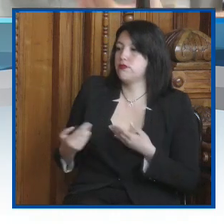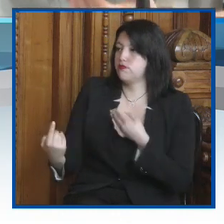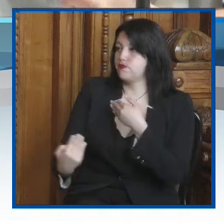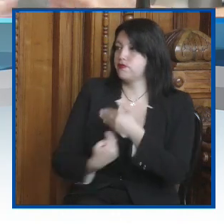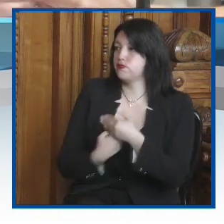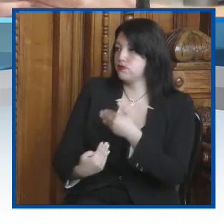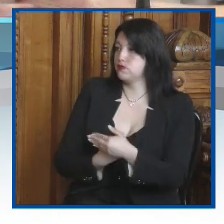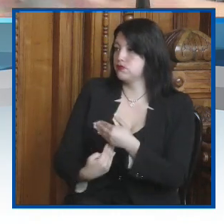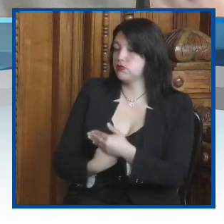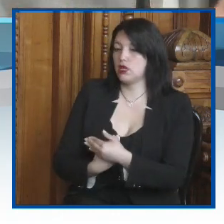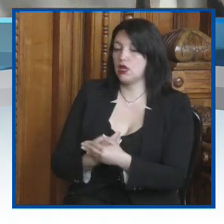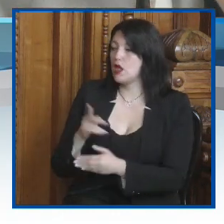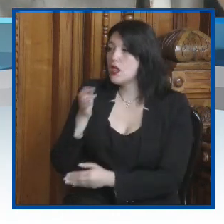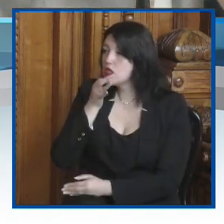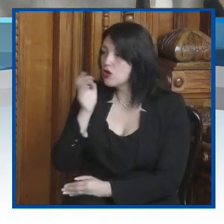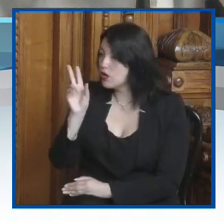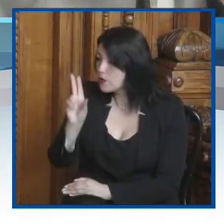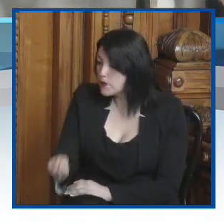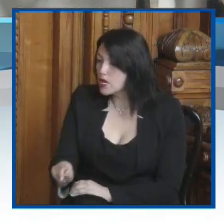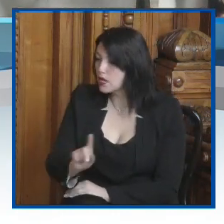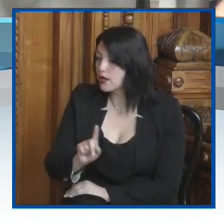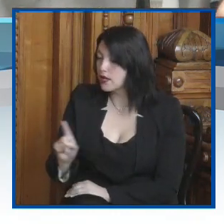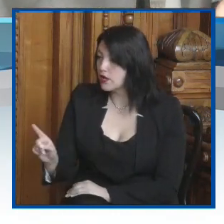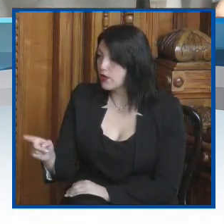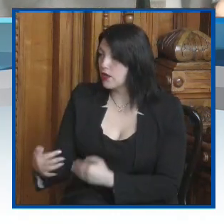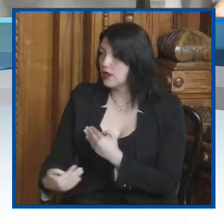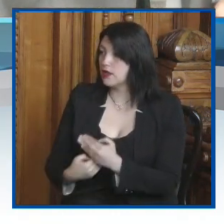y voy a una audiencia y no me entienden nada,